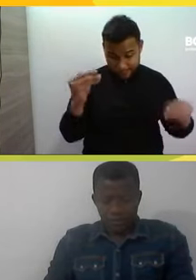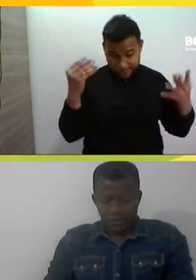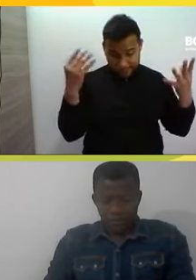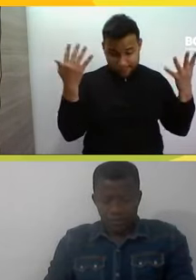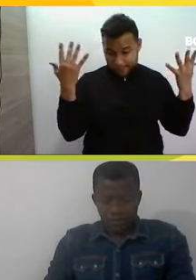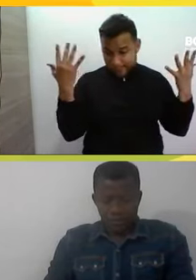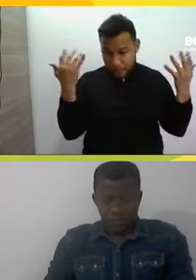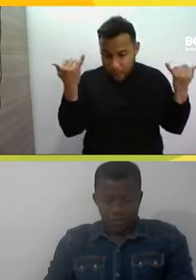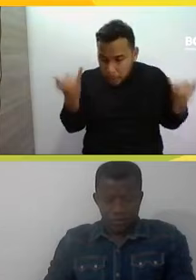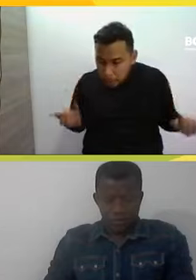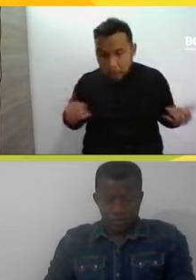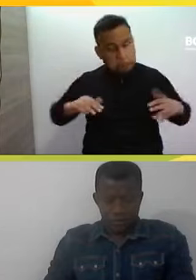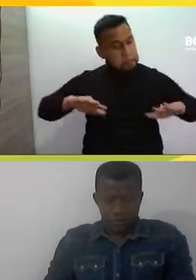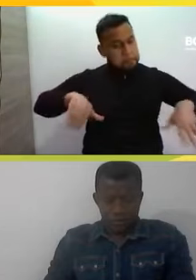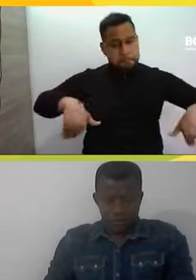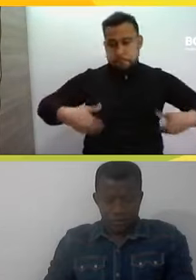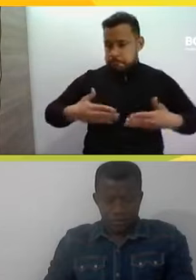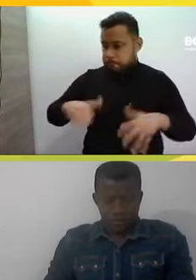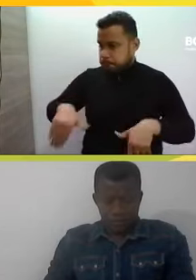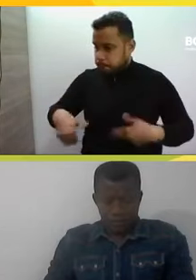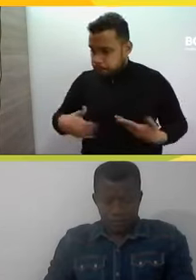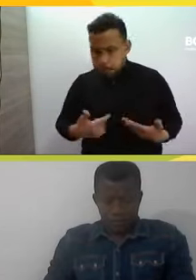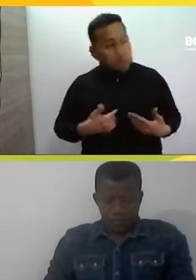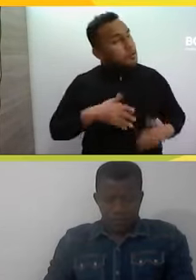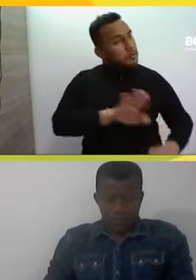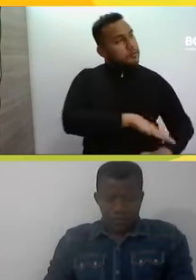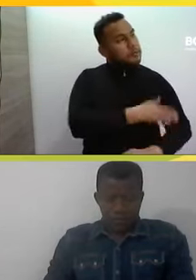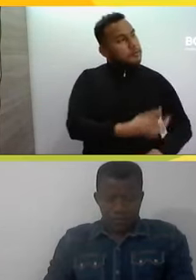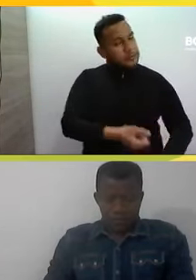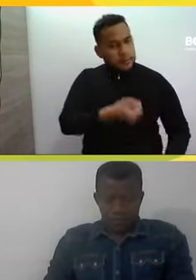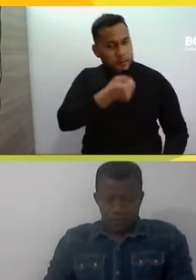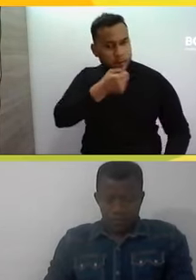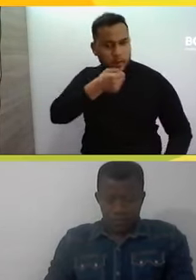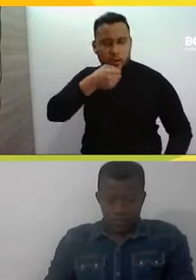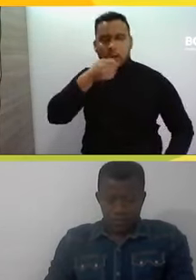está, está en nuestro Congo, ya se